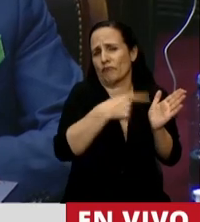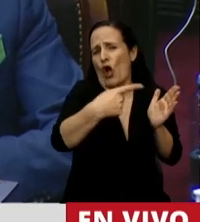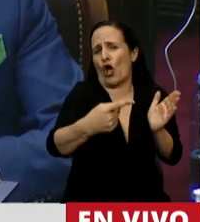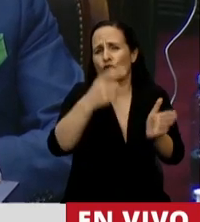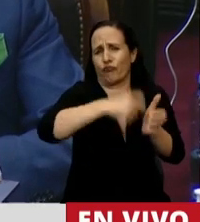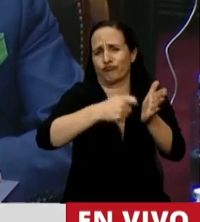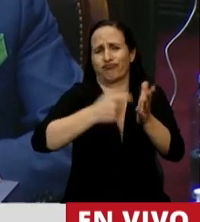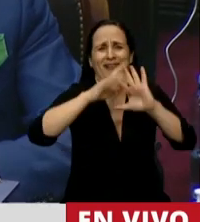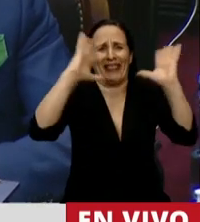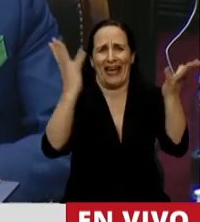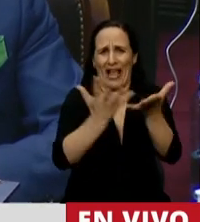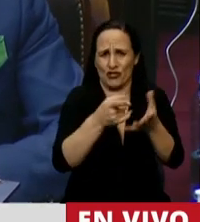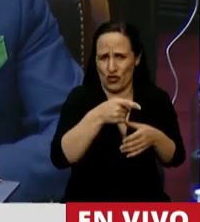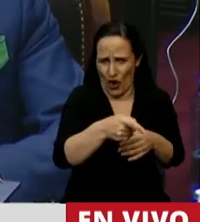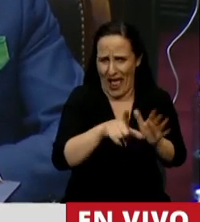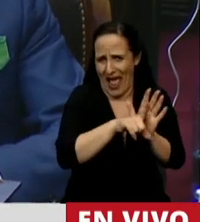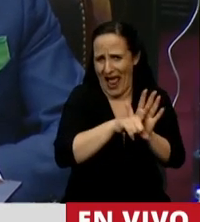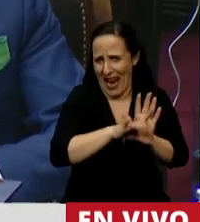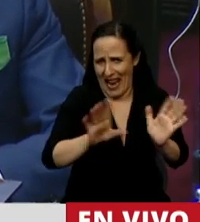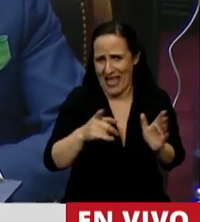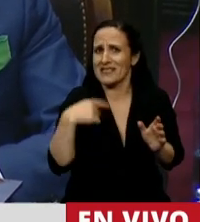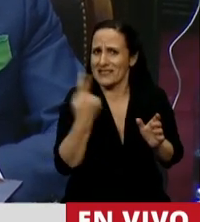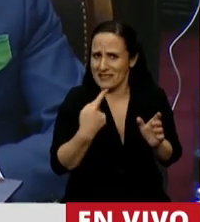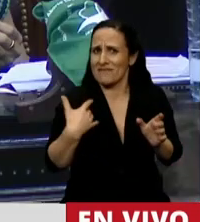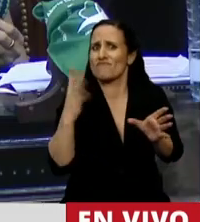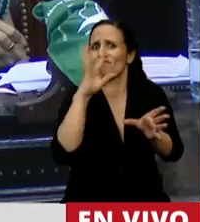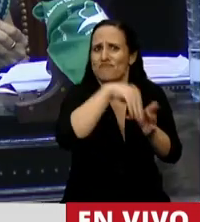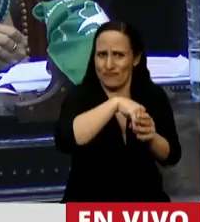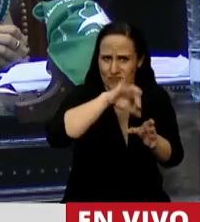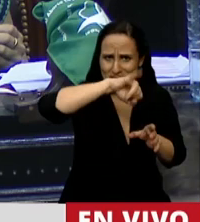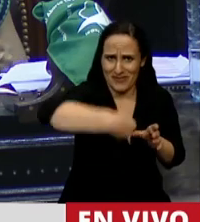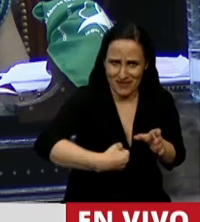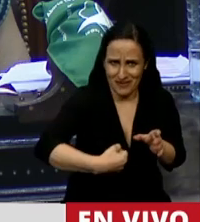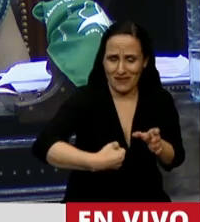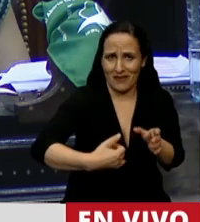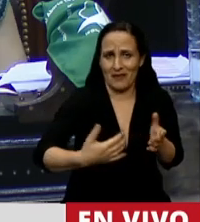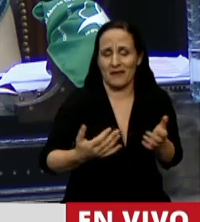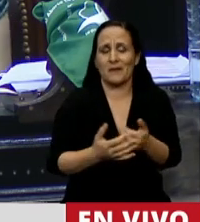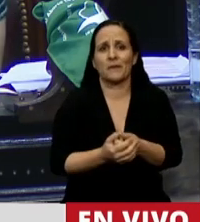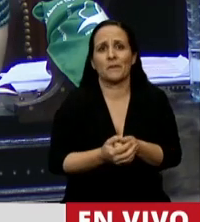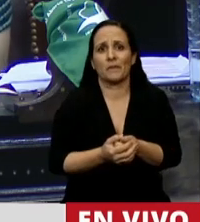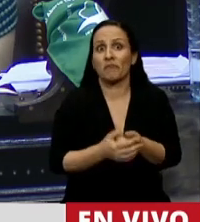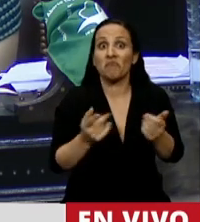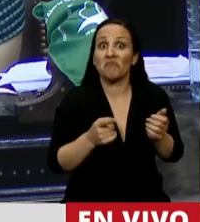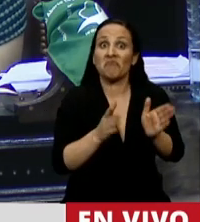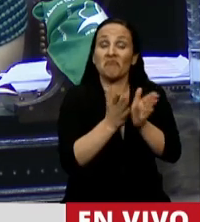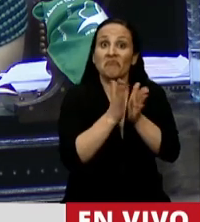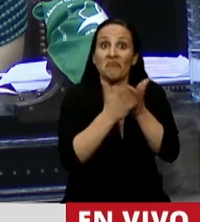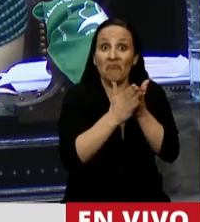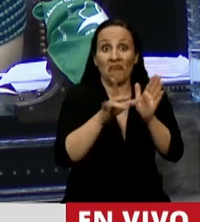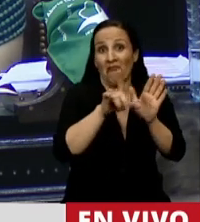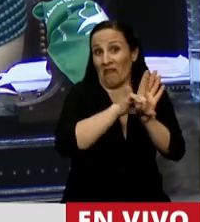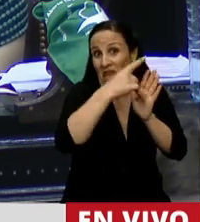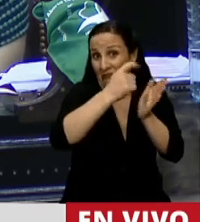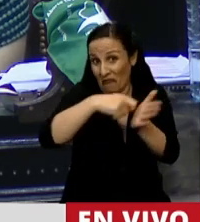en tantos tratados internacionales a los cuales se ha adherido nuestro país y que nos establecen que la vida